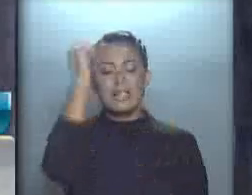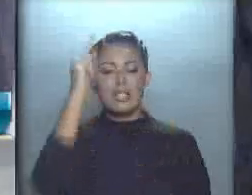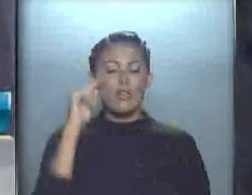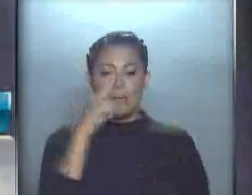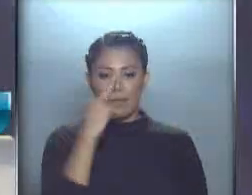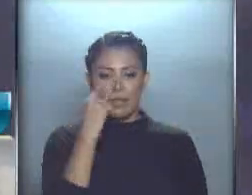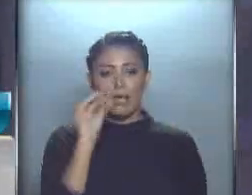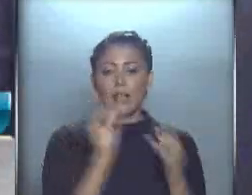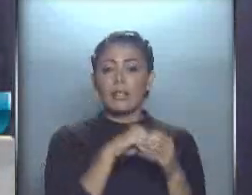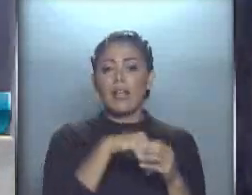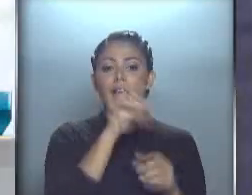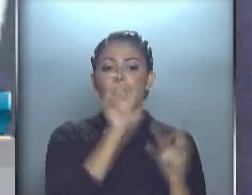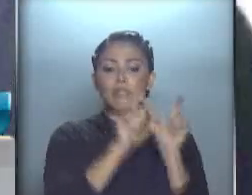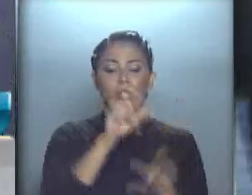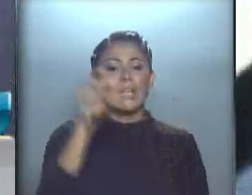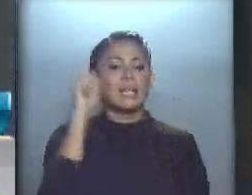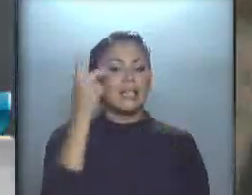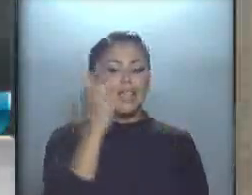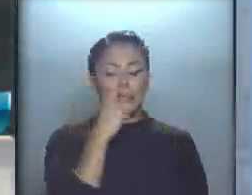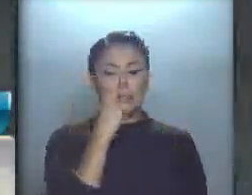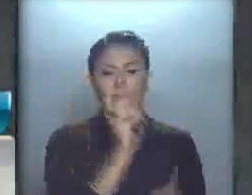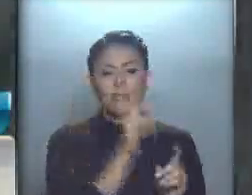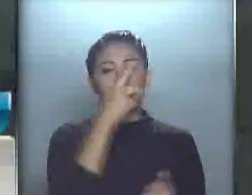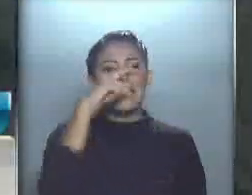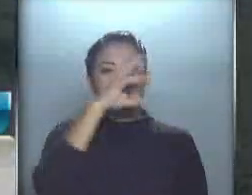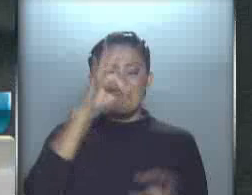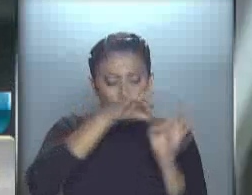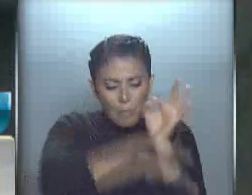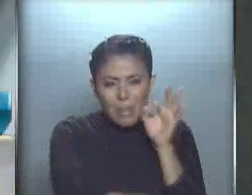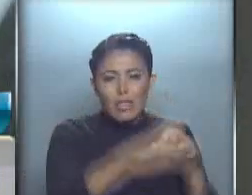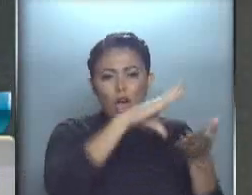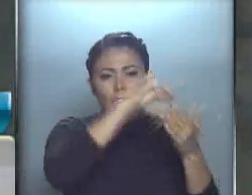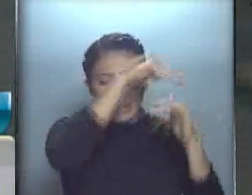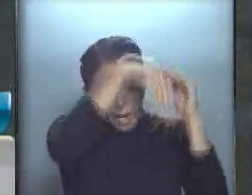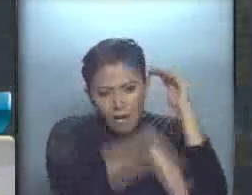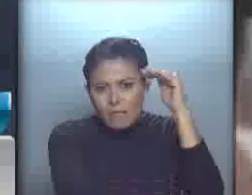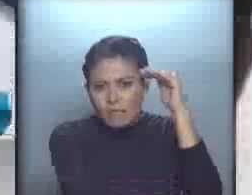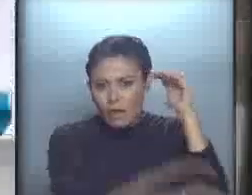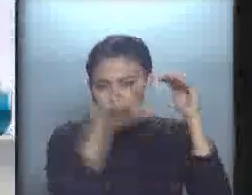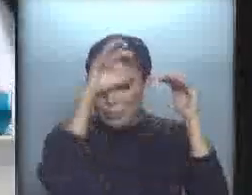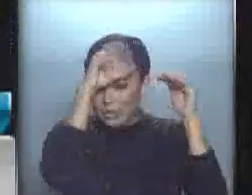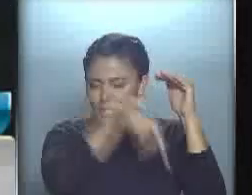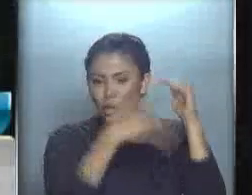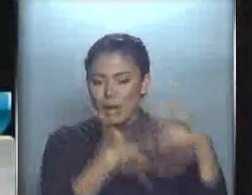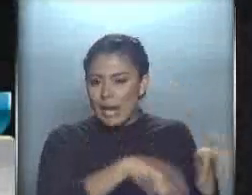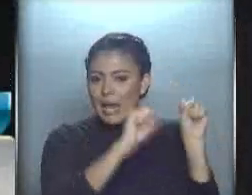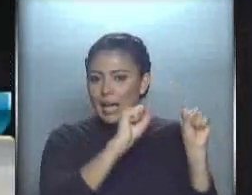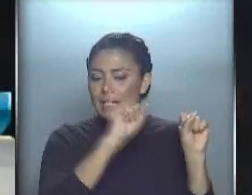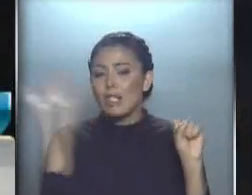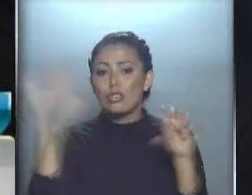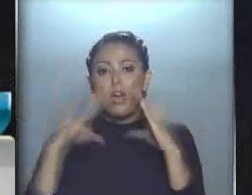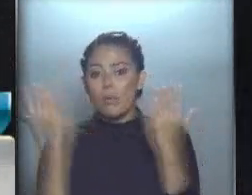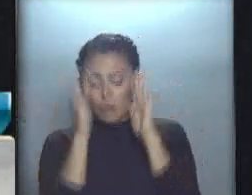en el cual 33 mineros chilenos estuvieron viviendo a 700 metros bajo tierra y cuyo rescate además se convirtió en un tema de interés